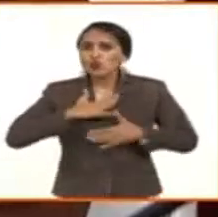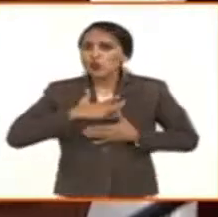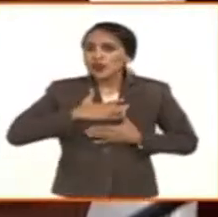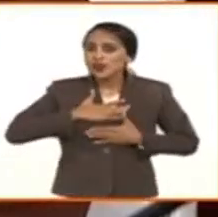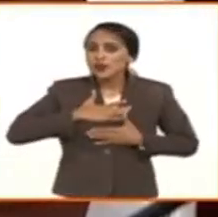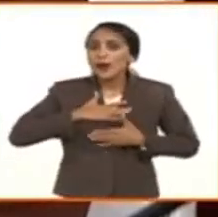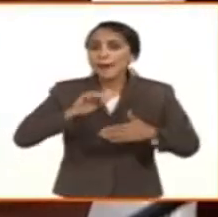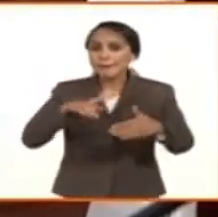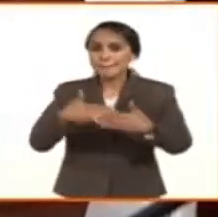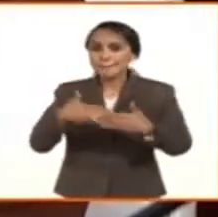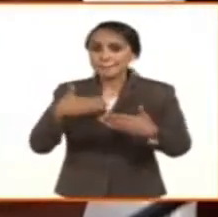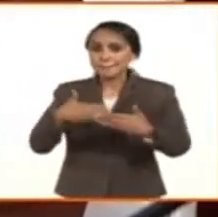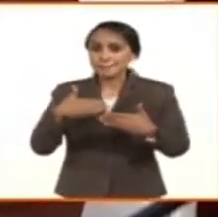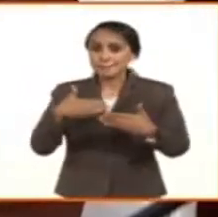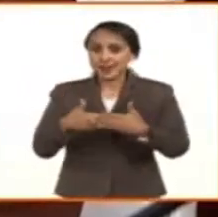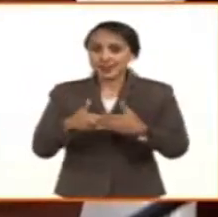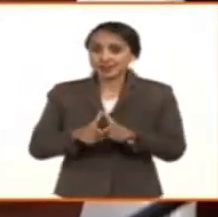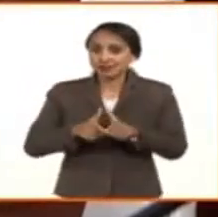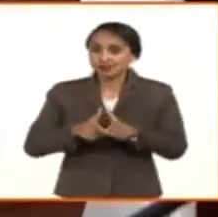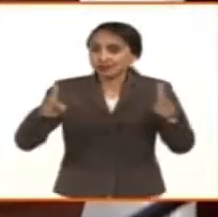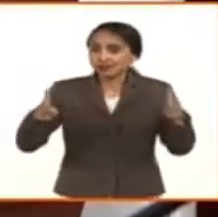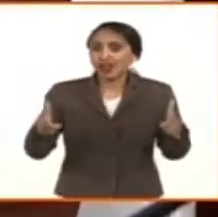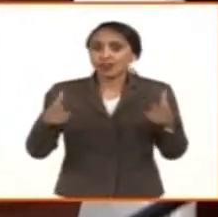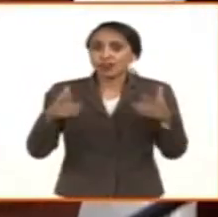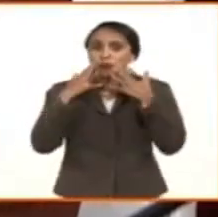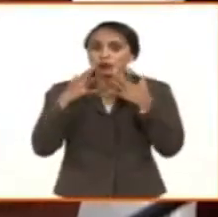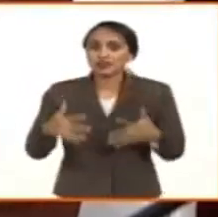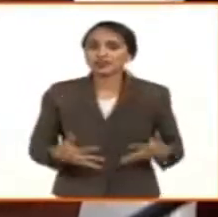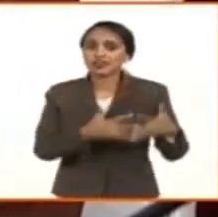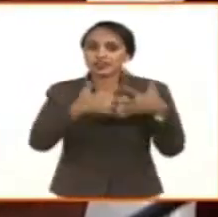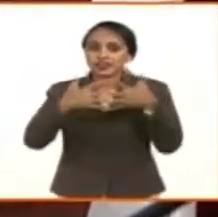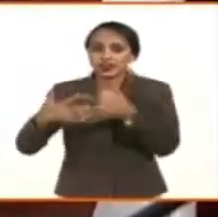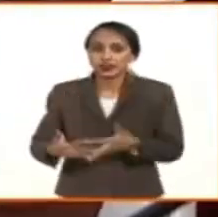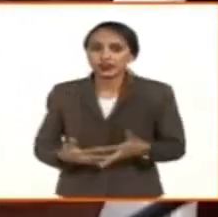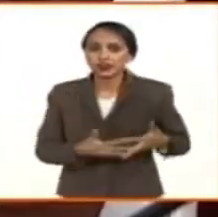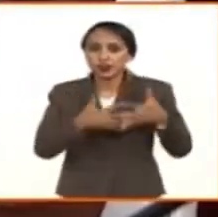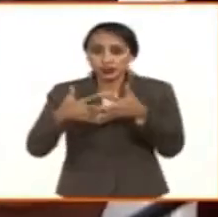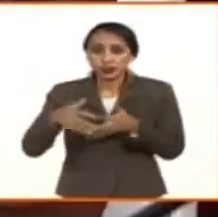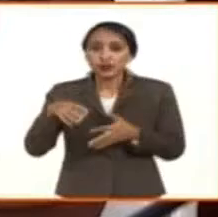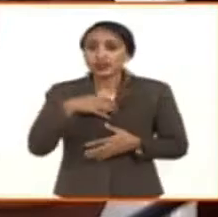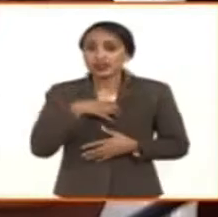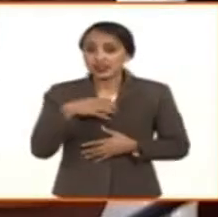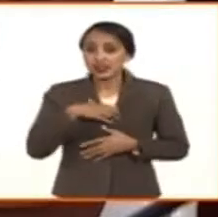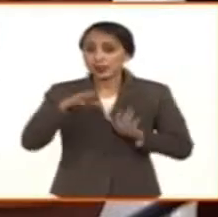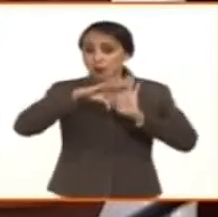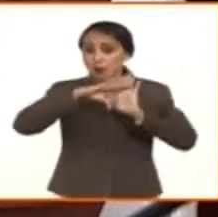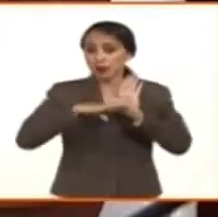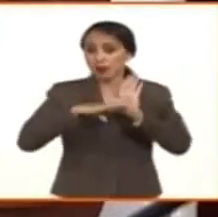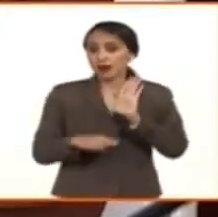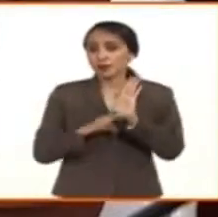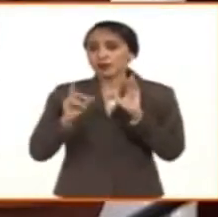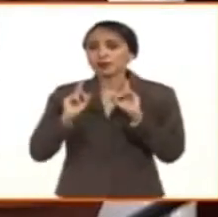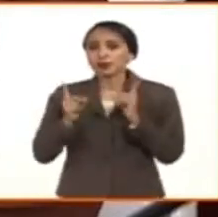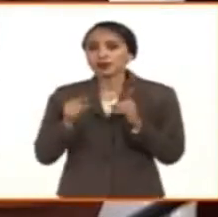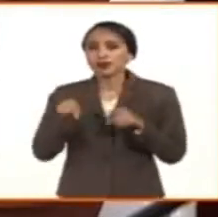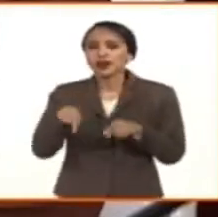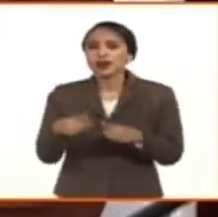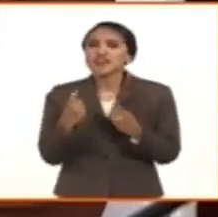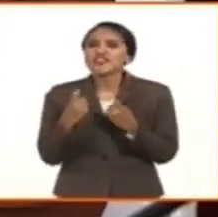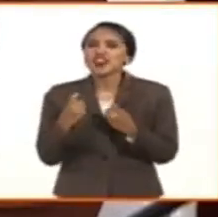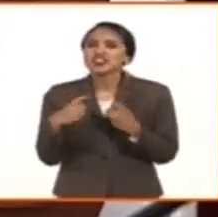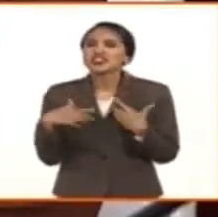grandes de eeuu y tienen una agenda política eso ya lo sabemos ahora casi siempre lo que está faltando es realizar